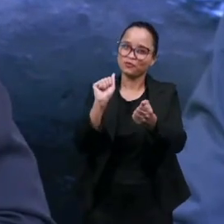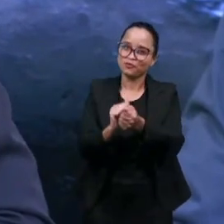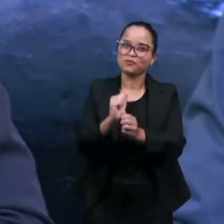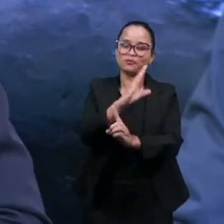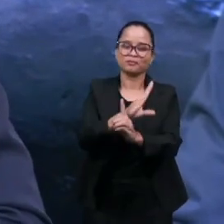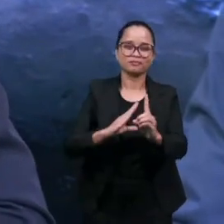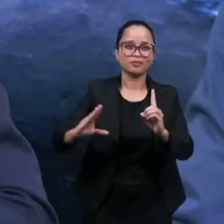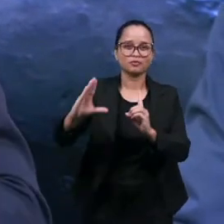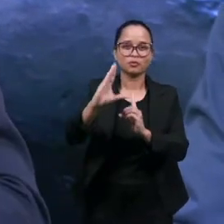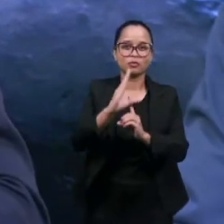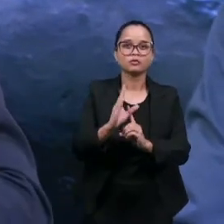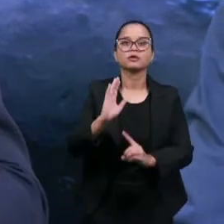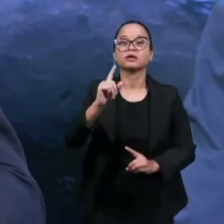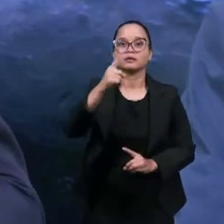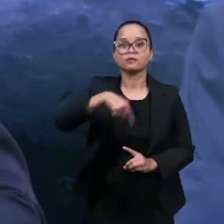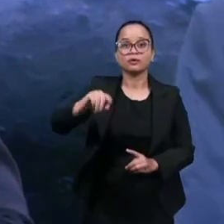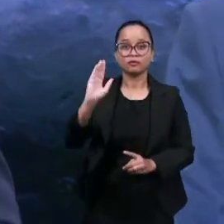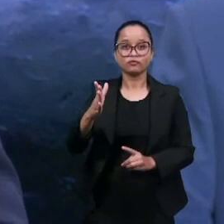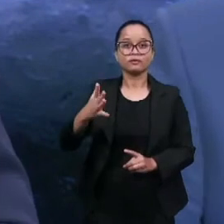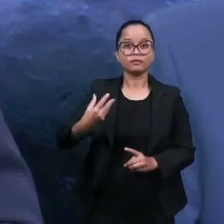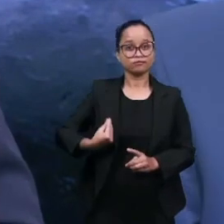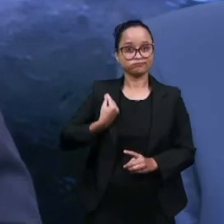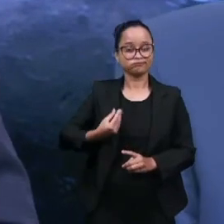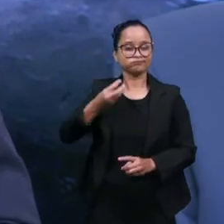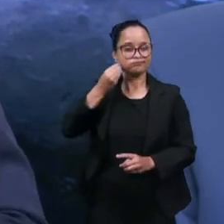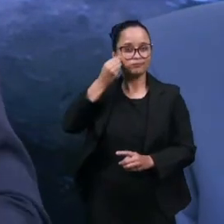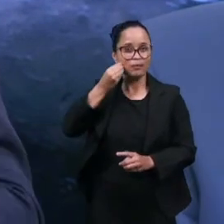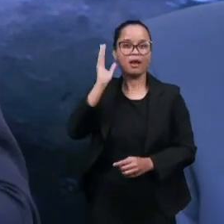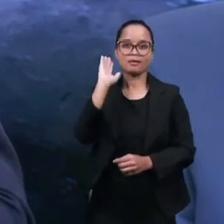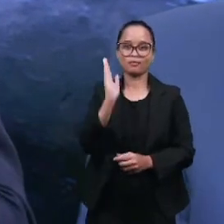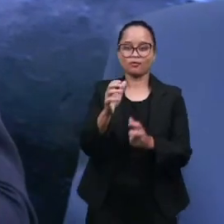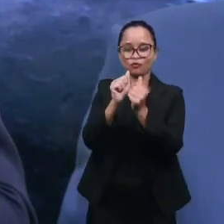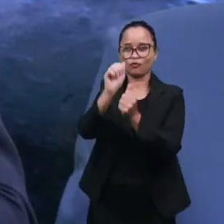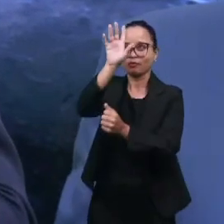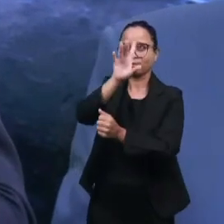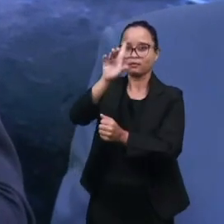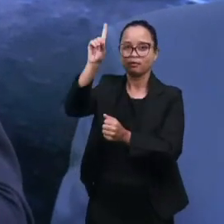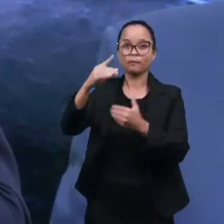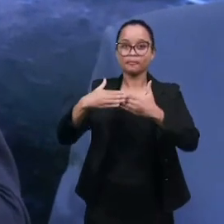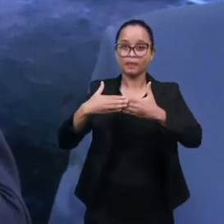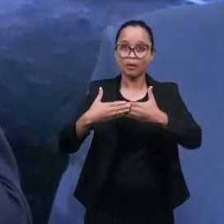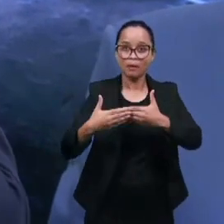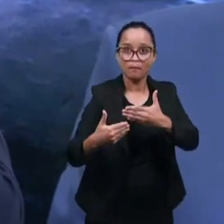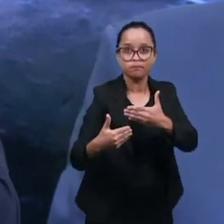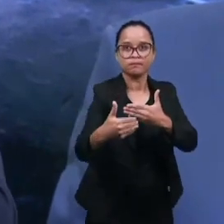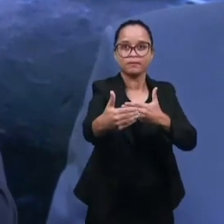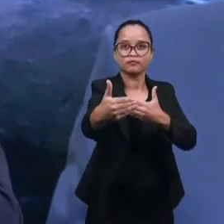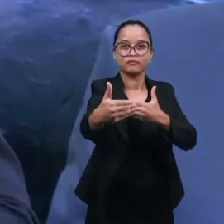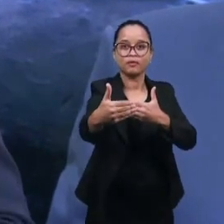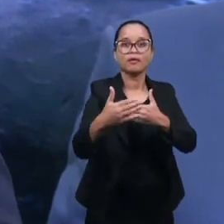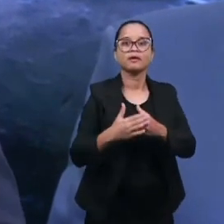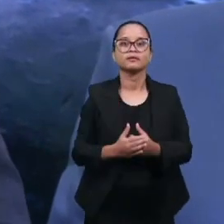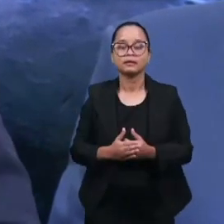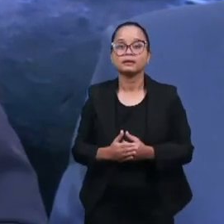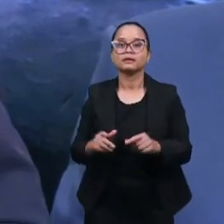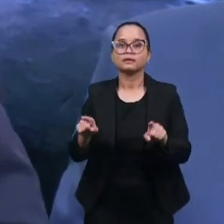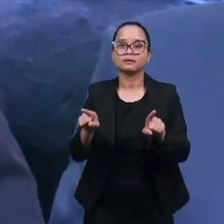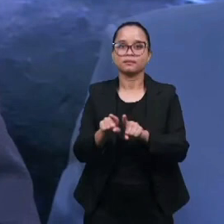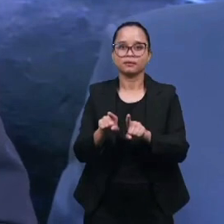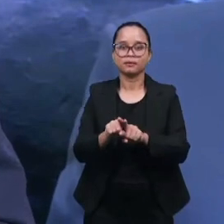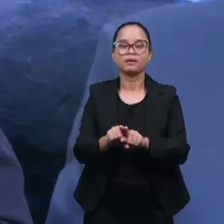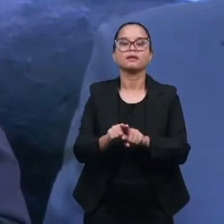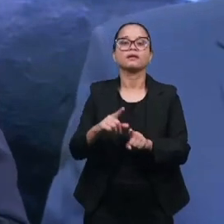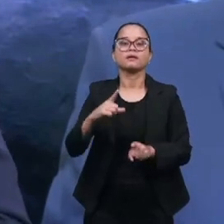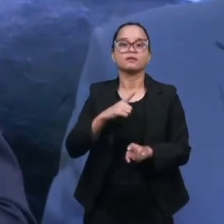para participar de este culto en el cual ya estamos viviendo una experiencia con Dios. Y a partir de ahora nosotros transmitiremos